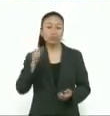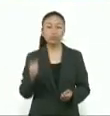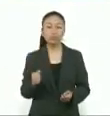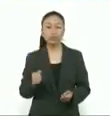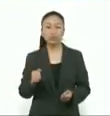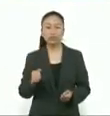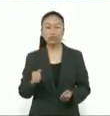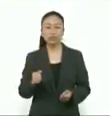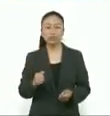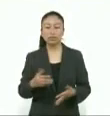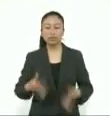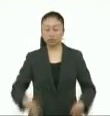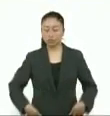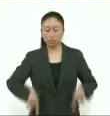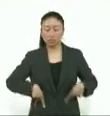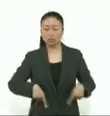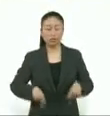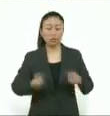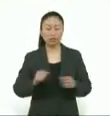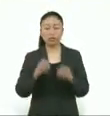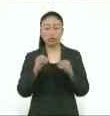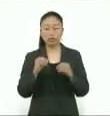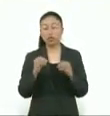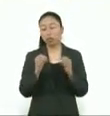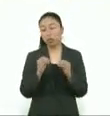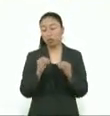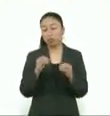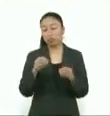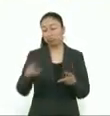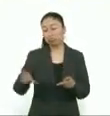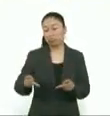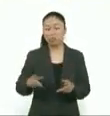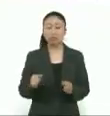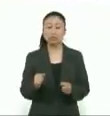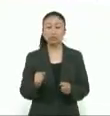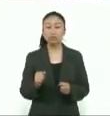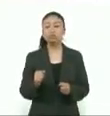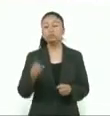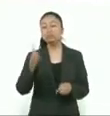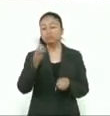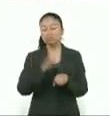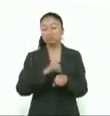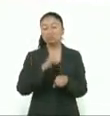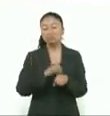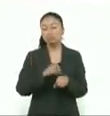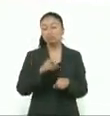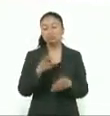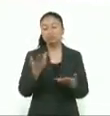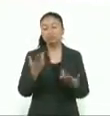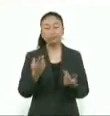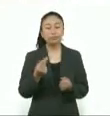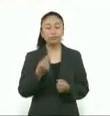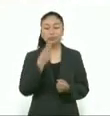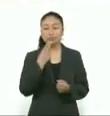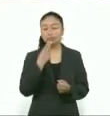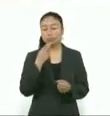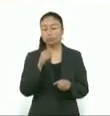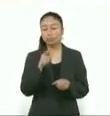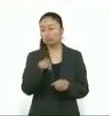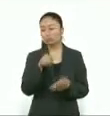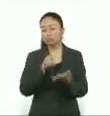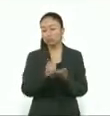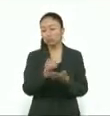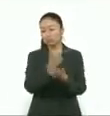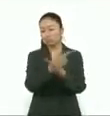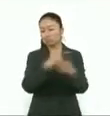falda o pantalón para ir a la escuela en su día a día. La presidenta municipal de